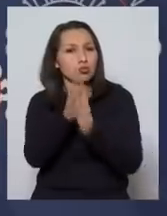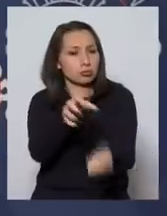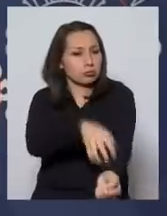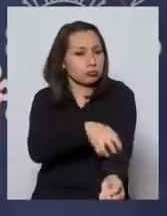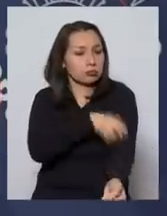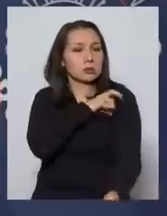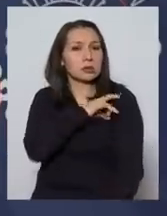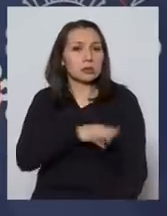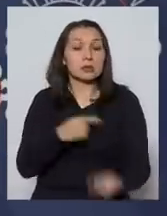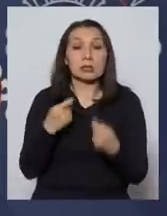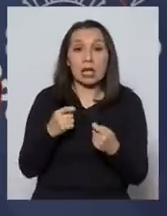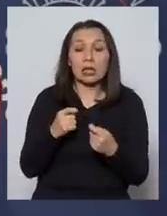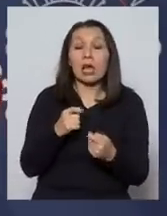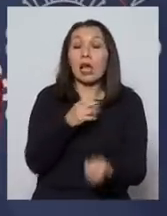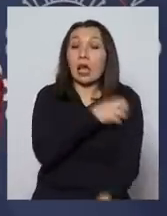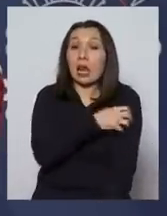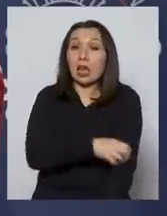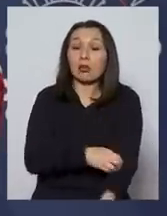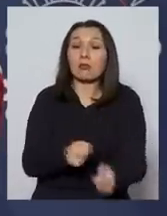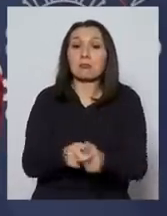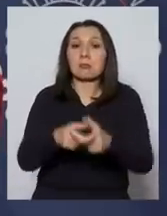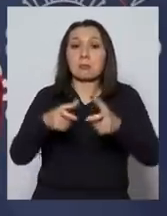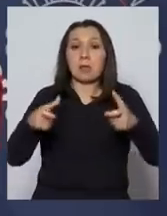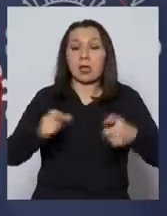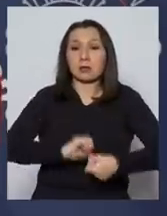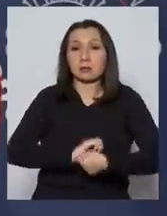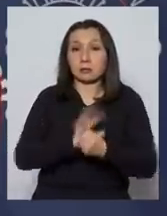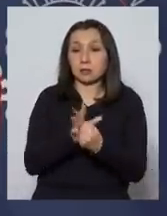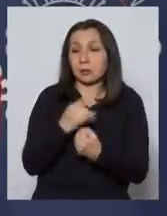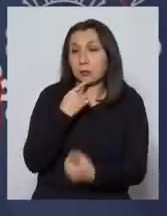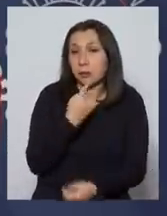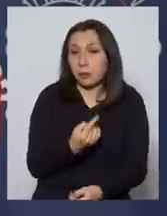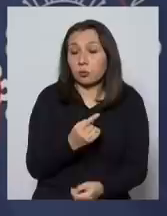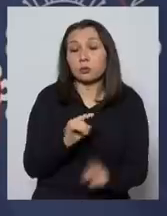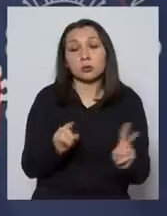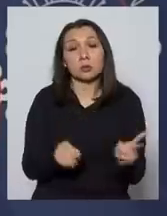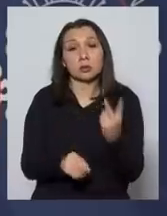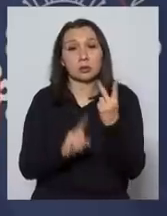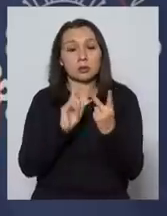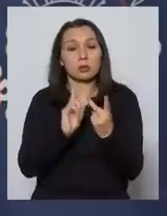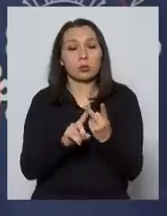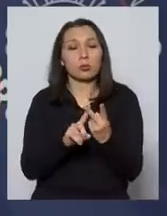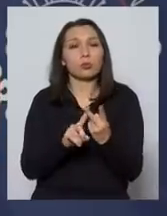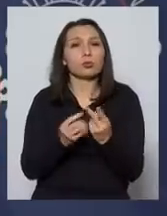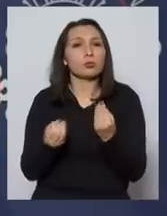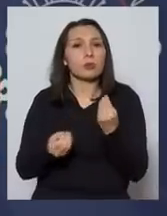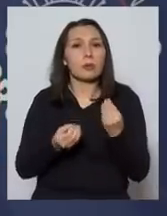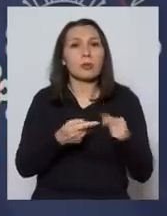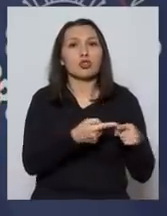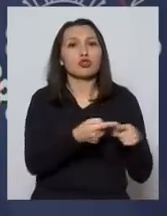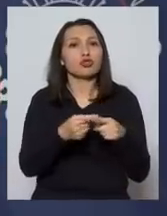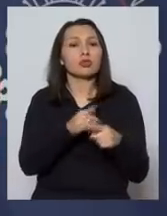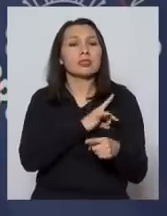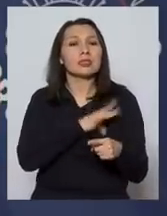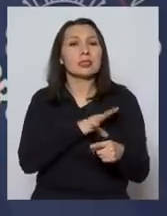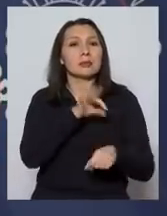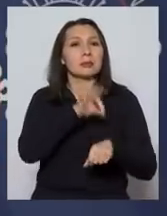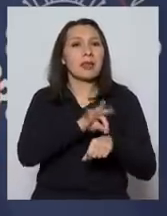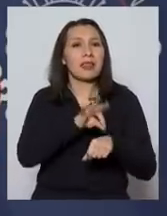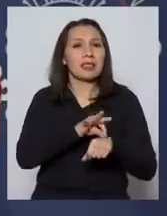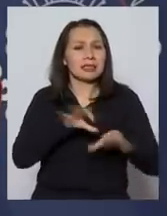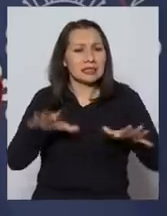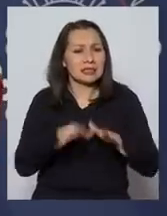para así evitar que en regiones crezcan los contagios de COVID-19? Y lo segundo es sobre la Sociedad Chilena de